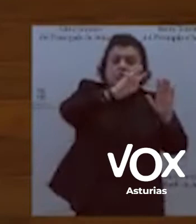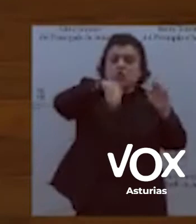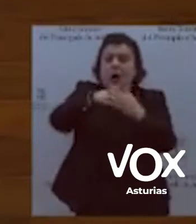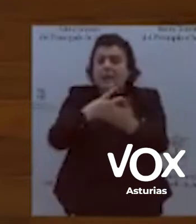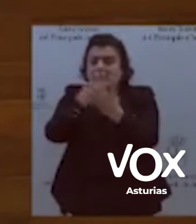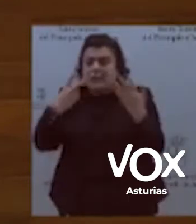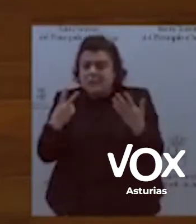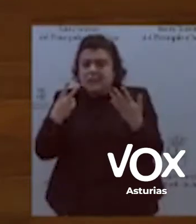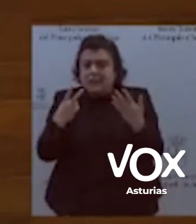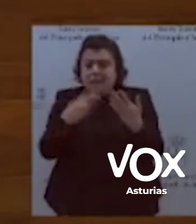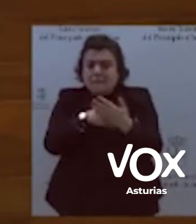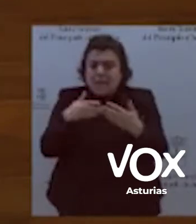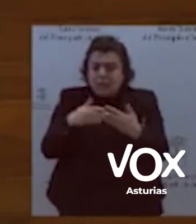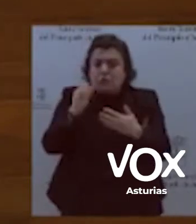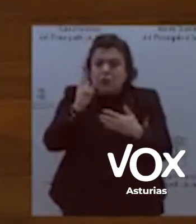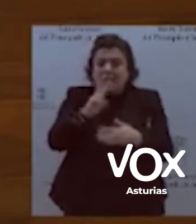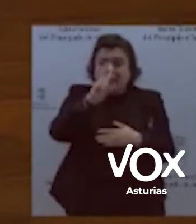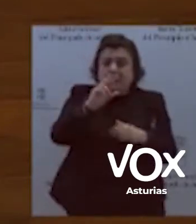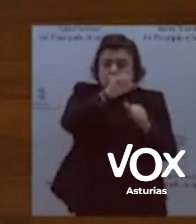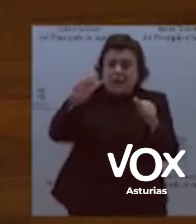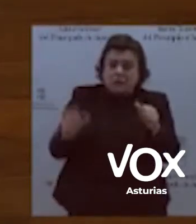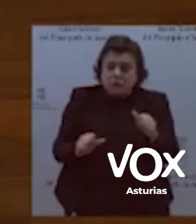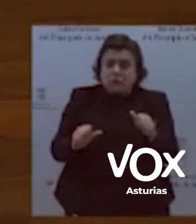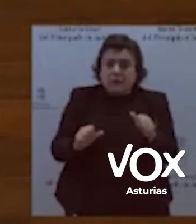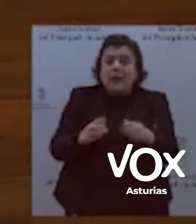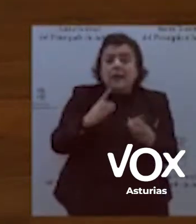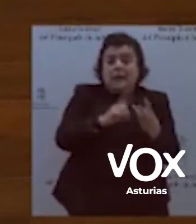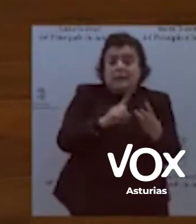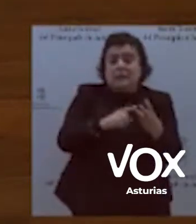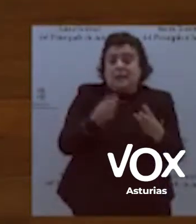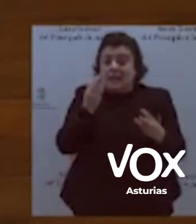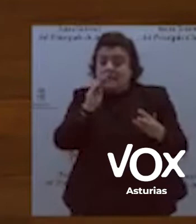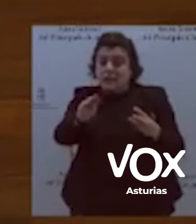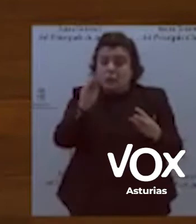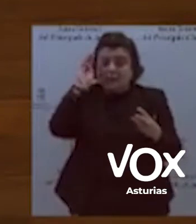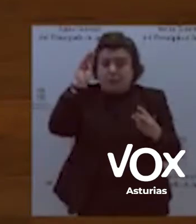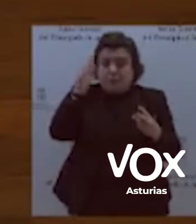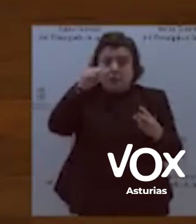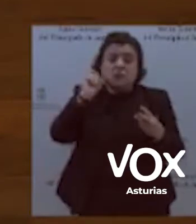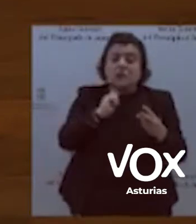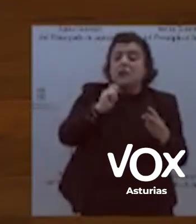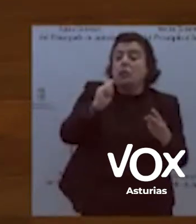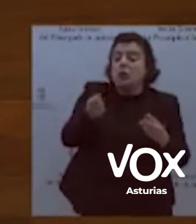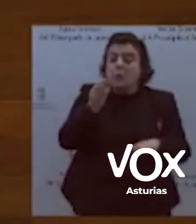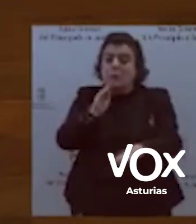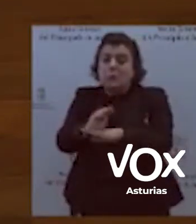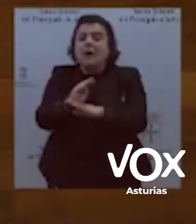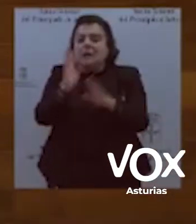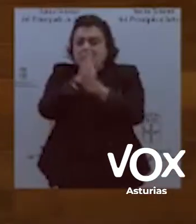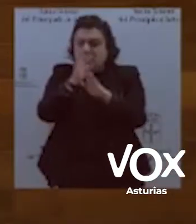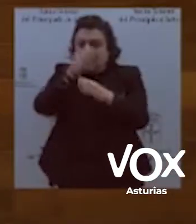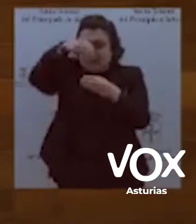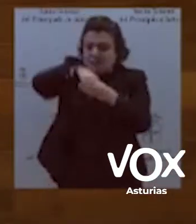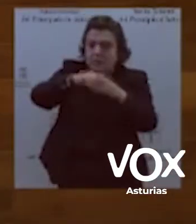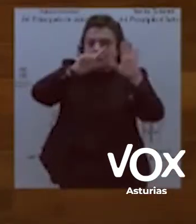las ayudas para formación que Sánchez les dio camufladas en los 63 millones destinados a La Palma.